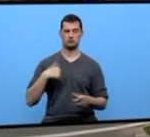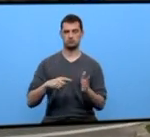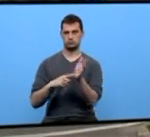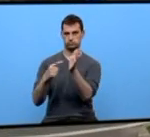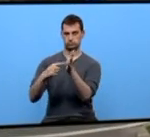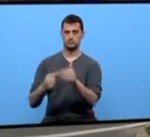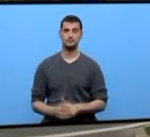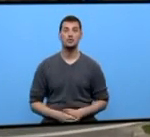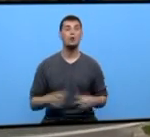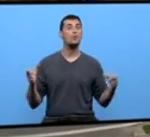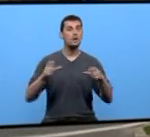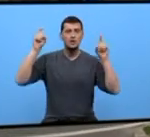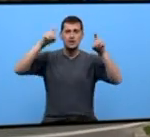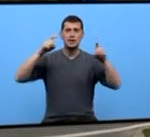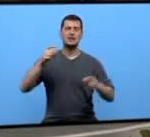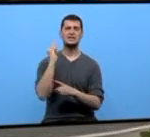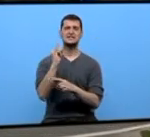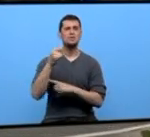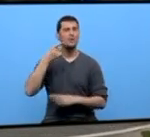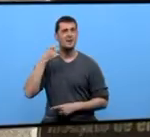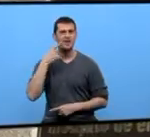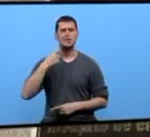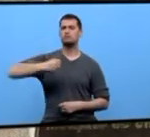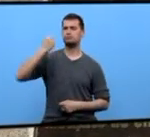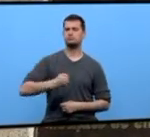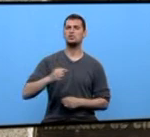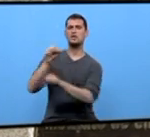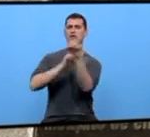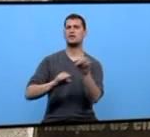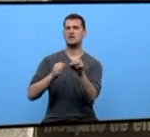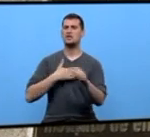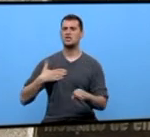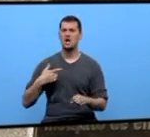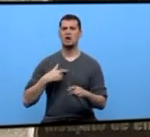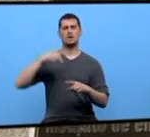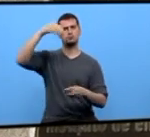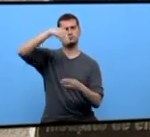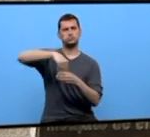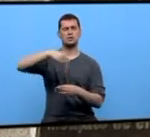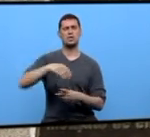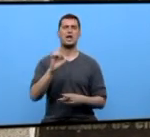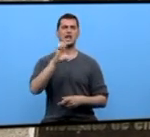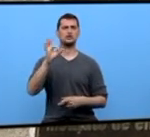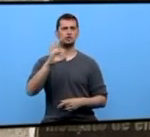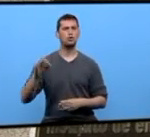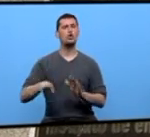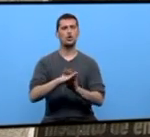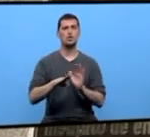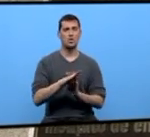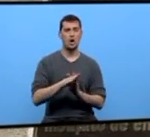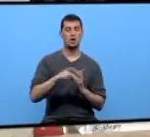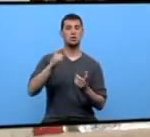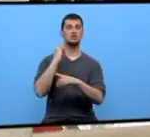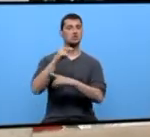A comunidade educativa do IES As Mercedes segue en pé de guerra pola defensa de manter as ensinanzas de secundaria no instituto, o único da zona sur da